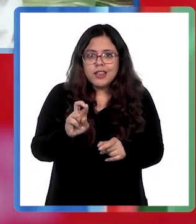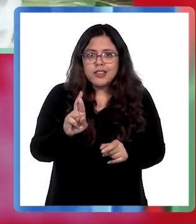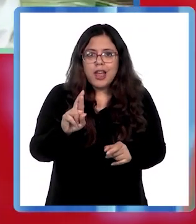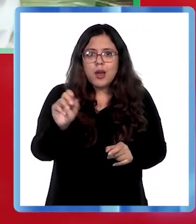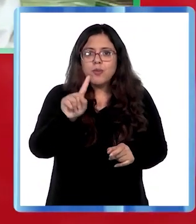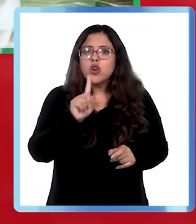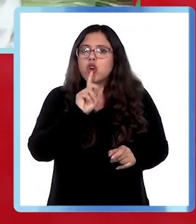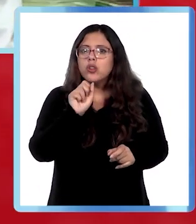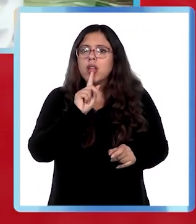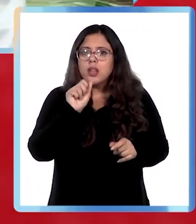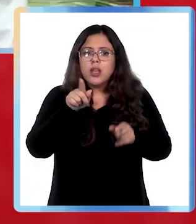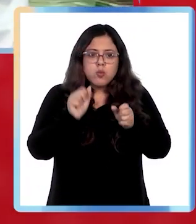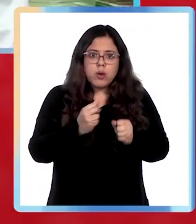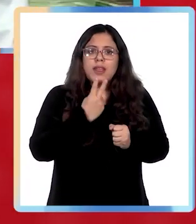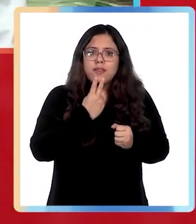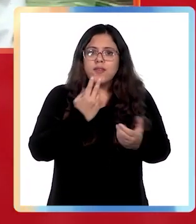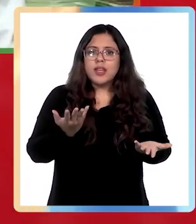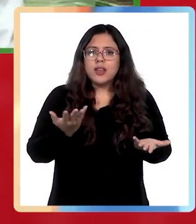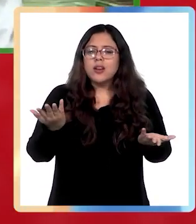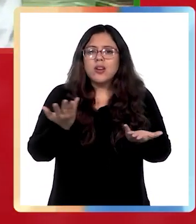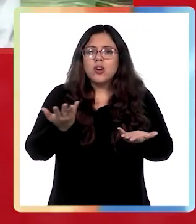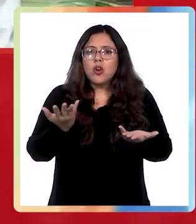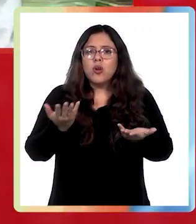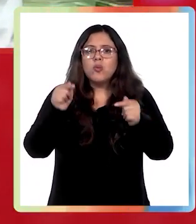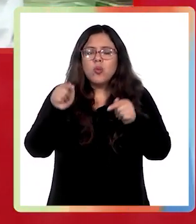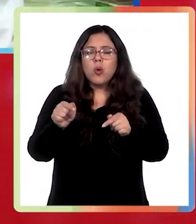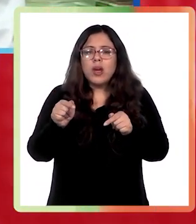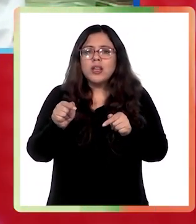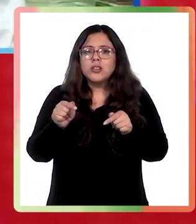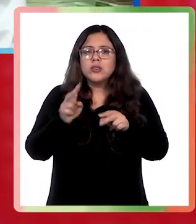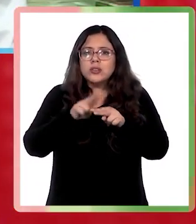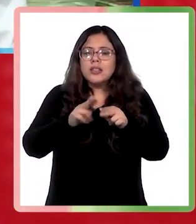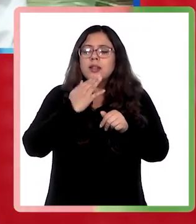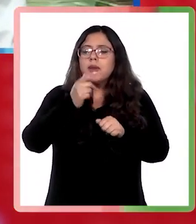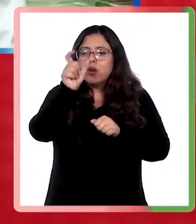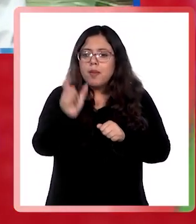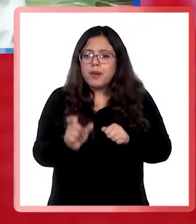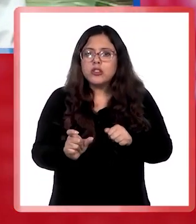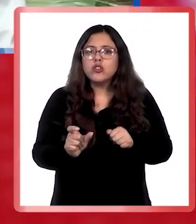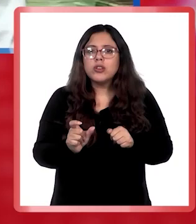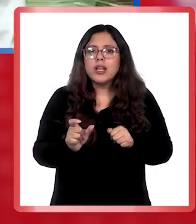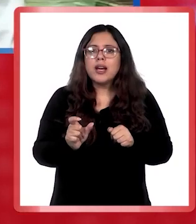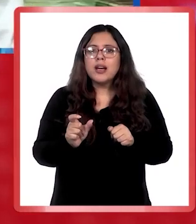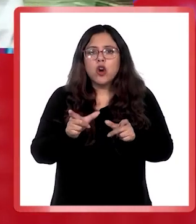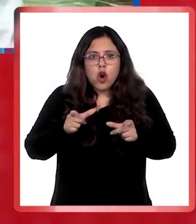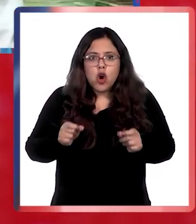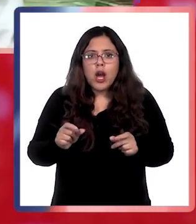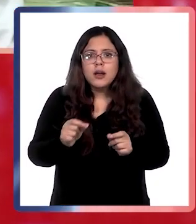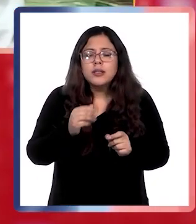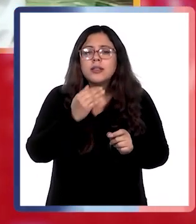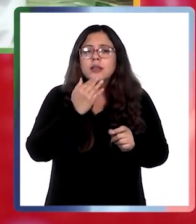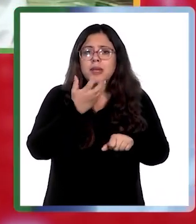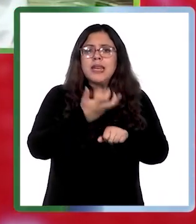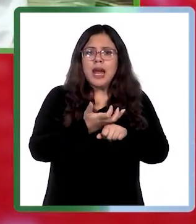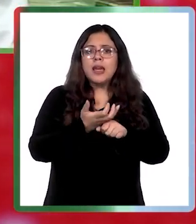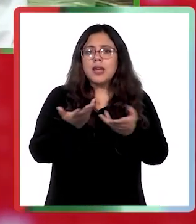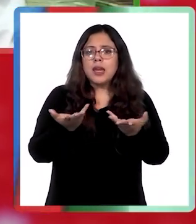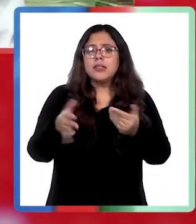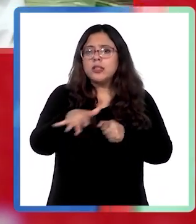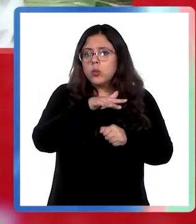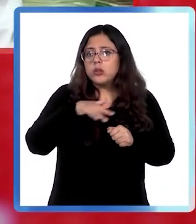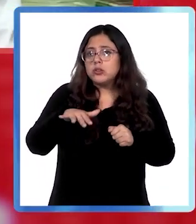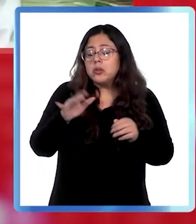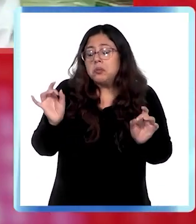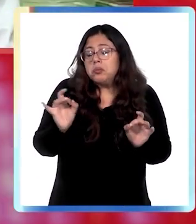con esto. ¿Cómo es eso? ¿Cómo se maneja también con el paciente? Porque también existe la situación, seguramente, en muchos